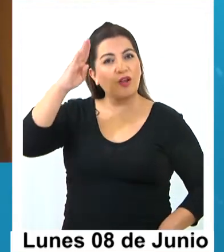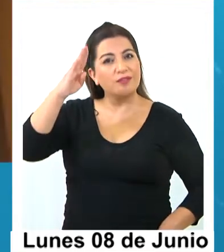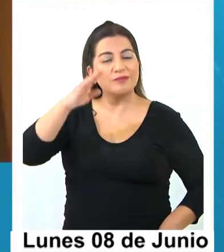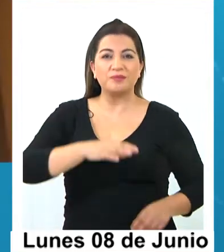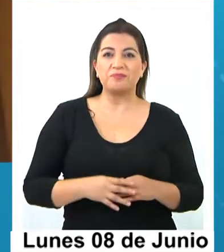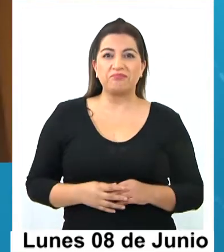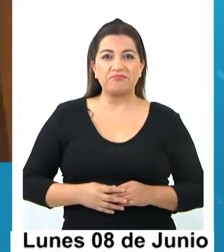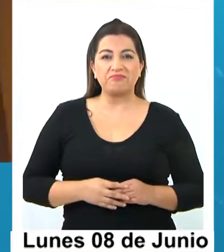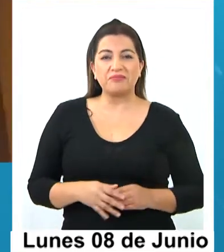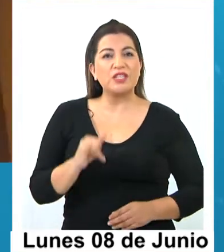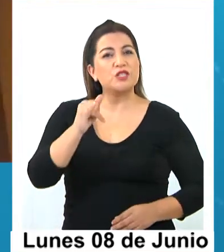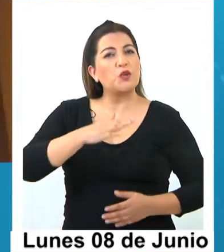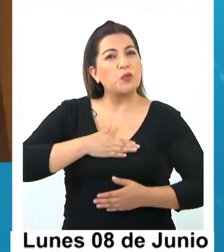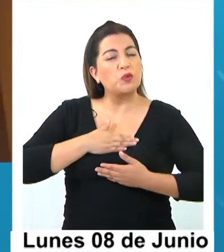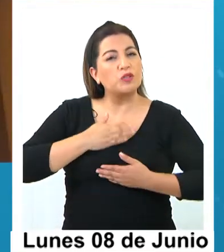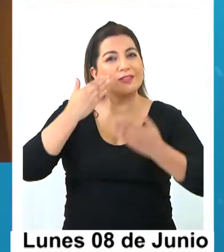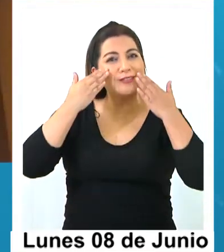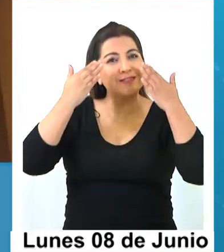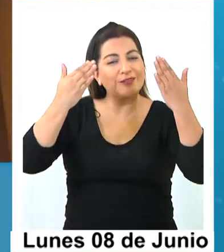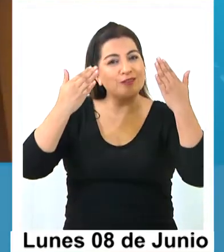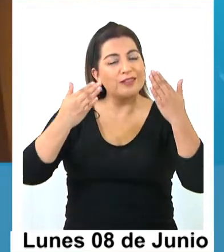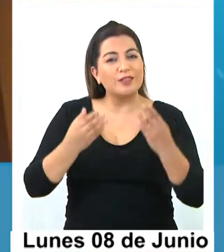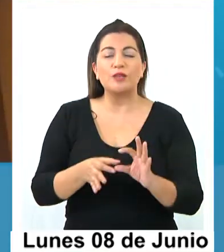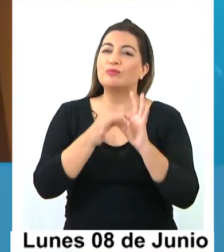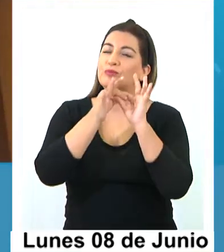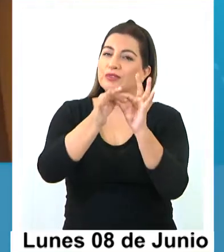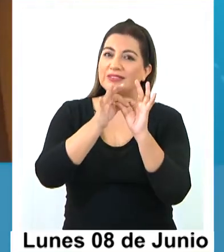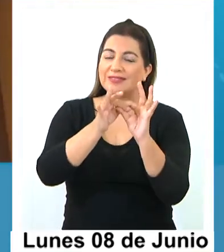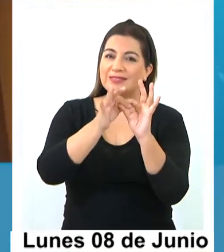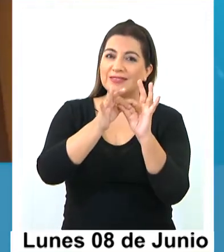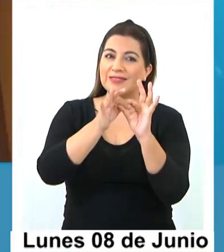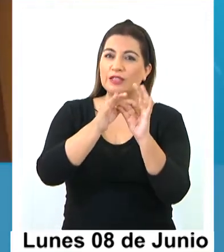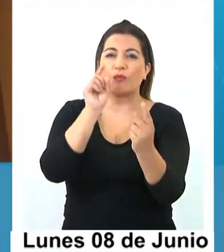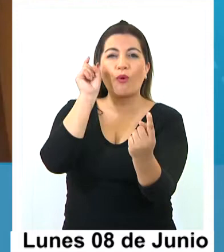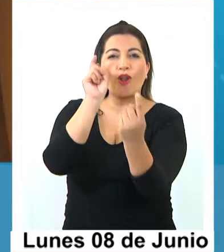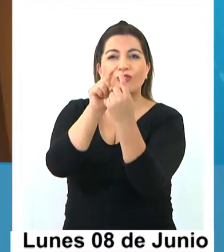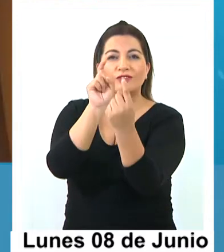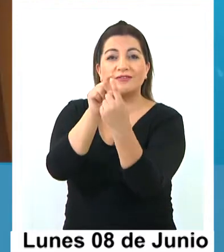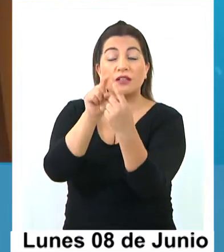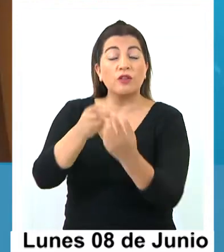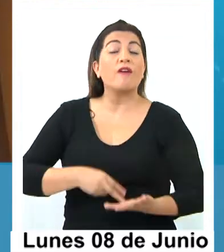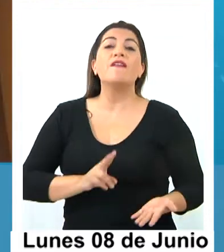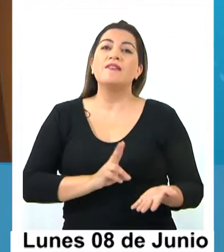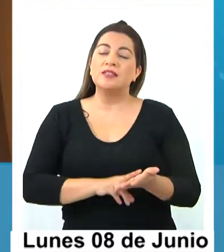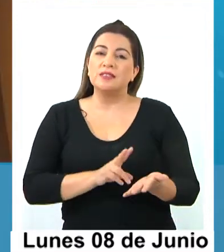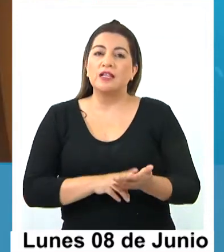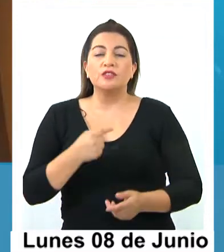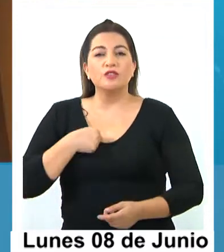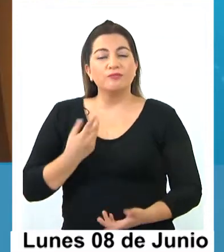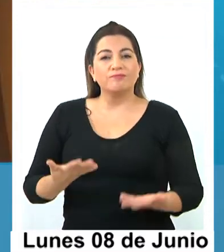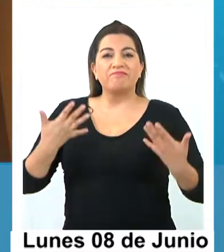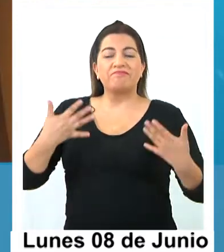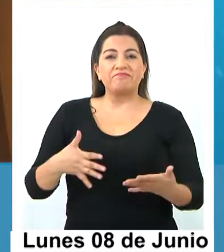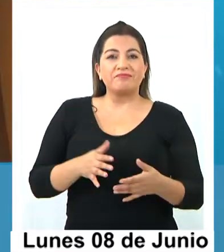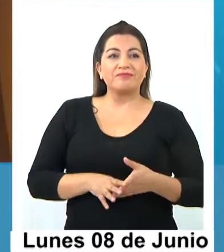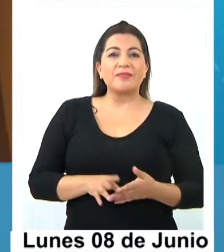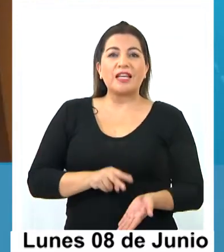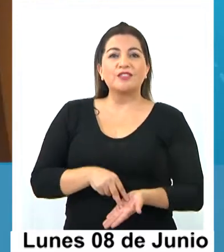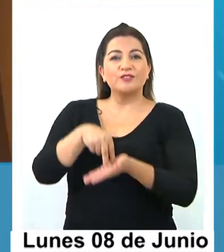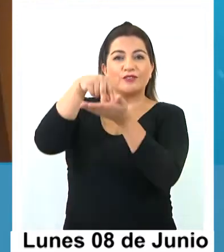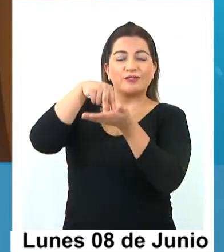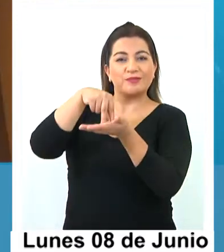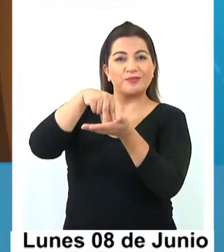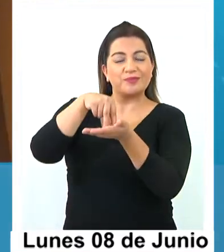Hola. Sí, es un gusto saludarte, Reinaldo. Muchas gracias por el contacto. Y efectivamente, estamos aquí en